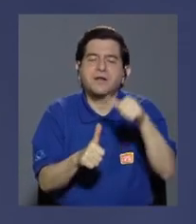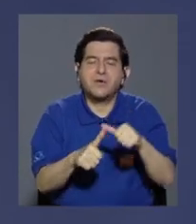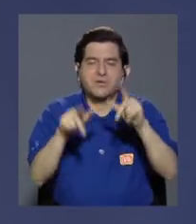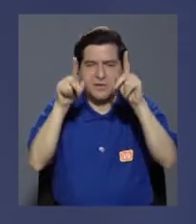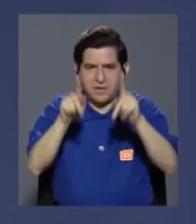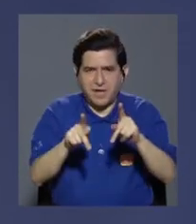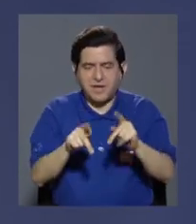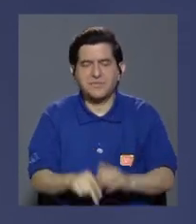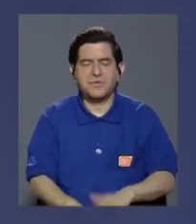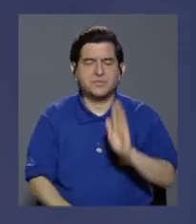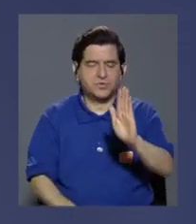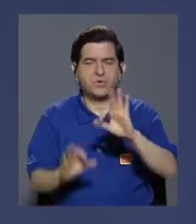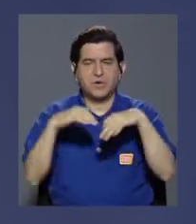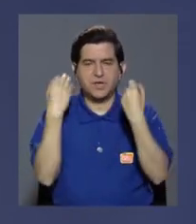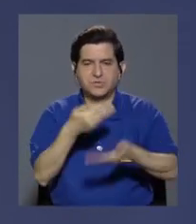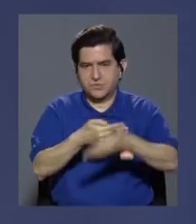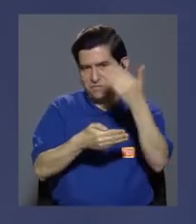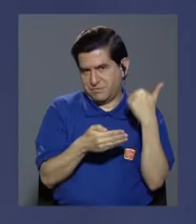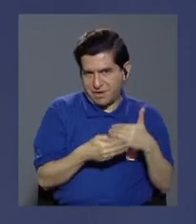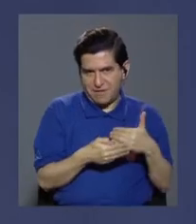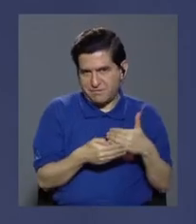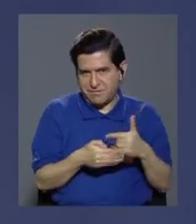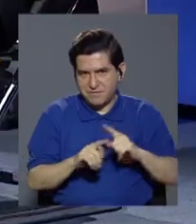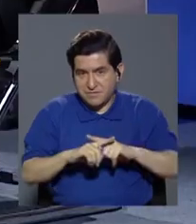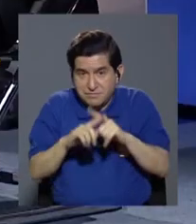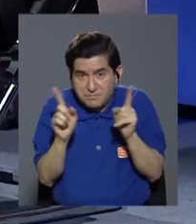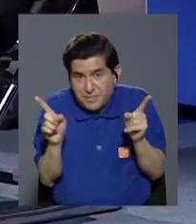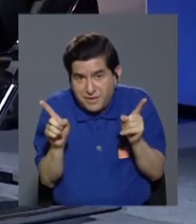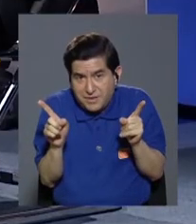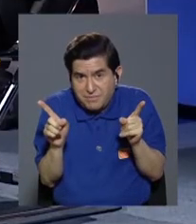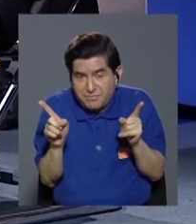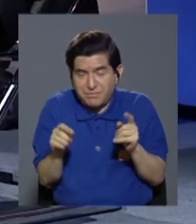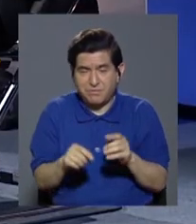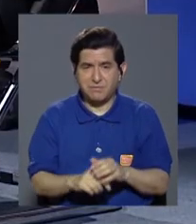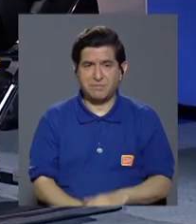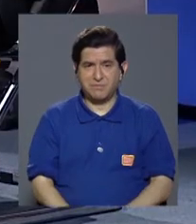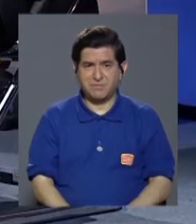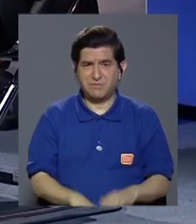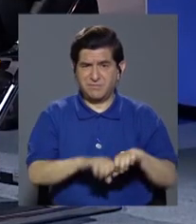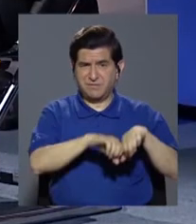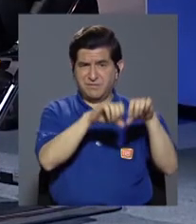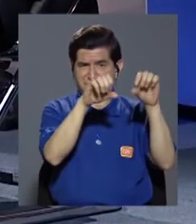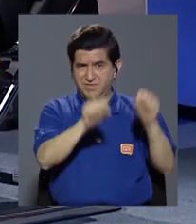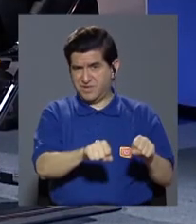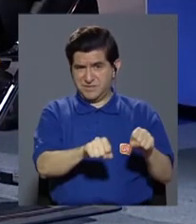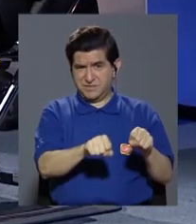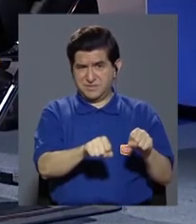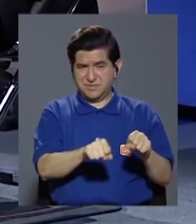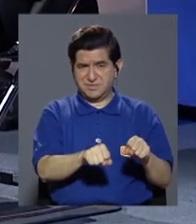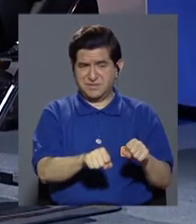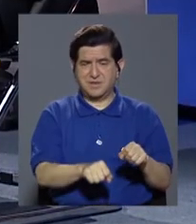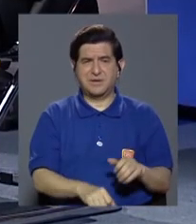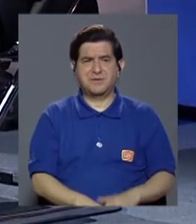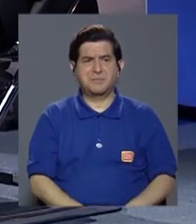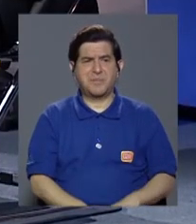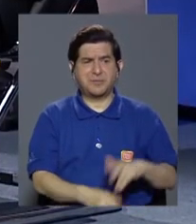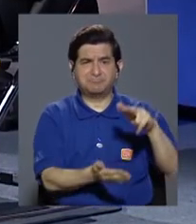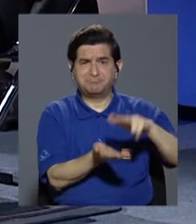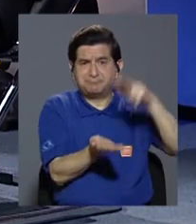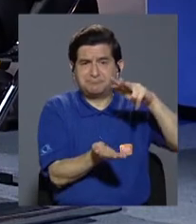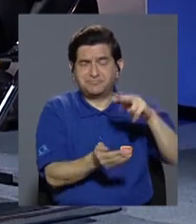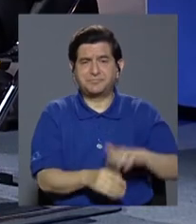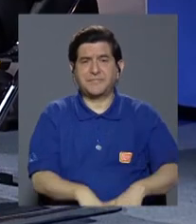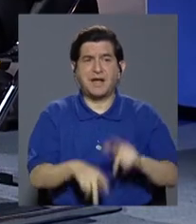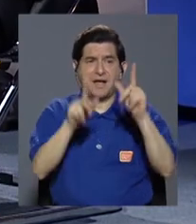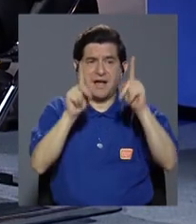en un momento determinado fue su pariente pero pero el sistema le da todavía el visto bueno a